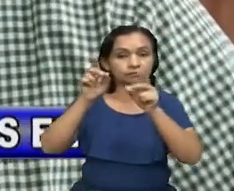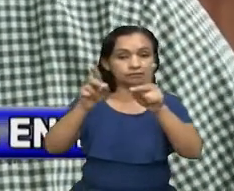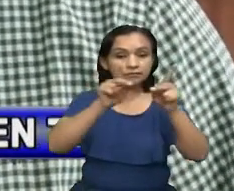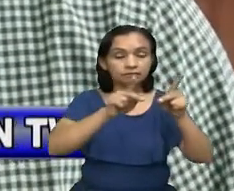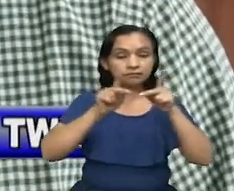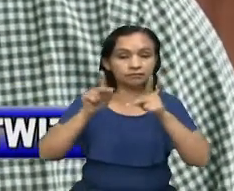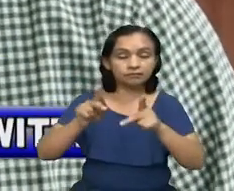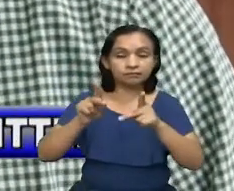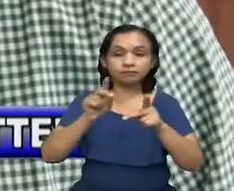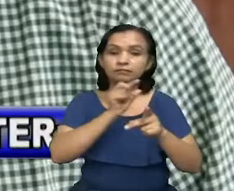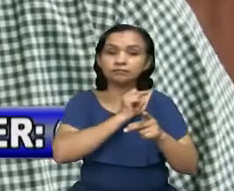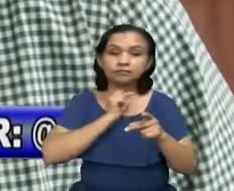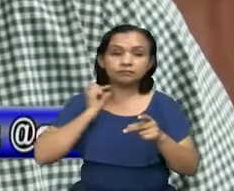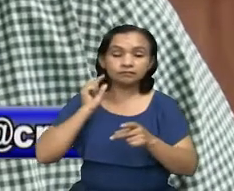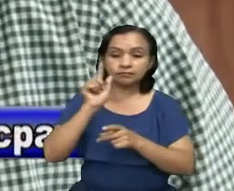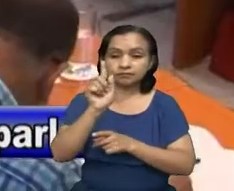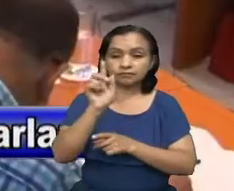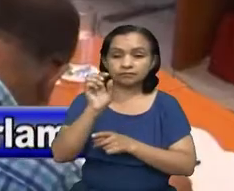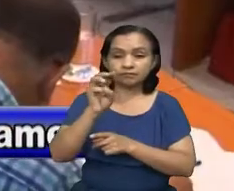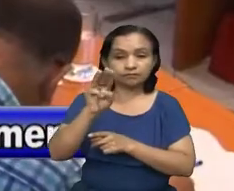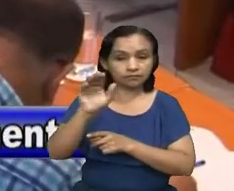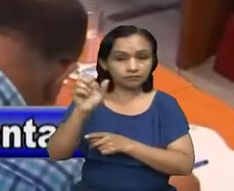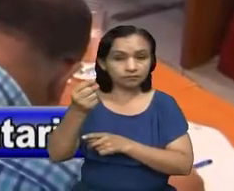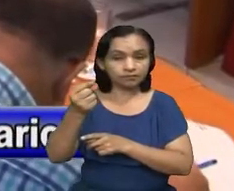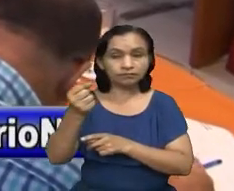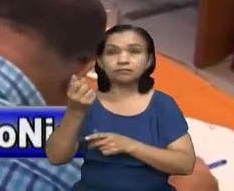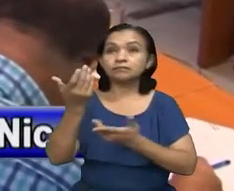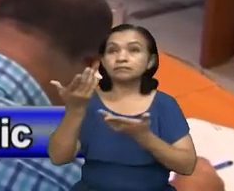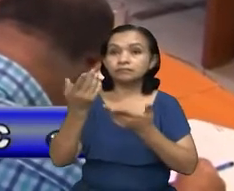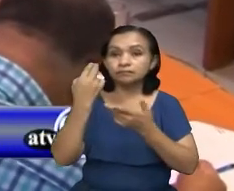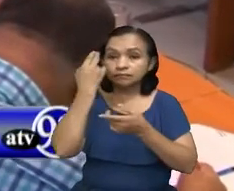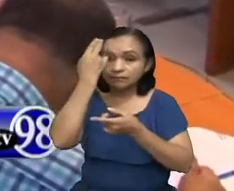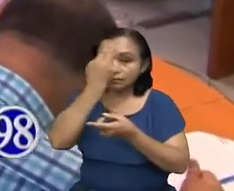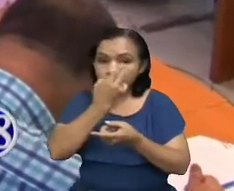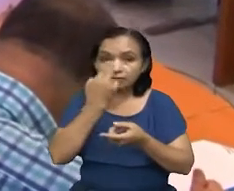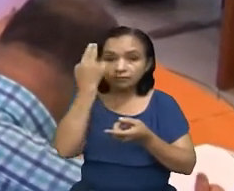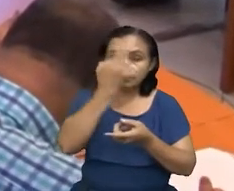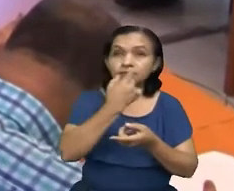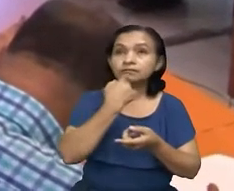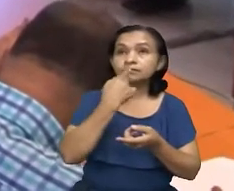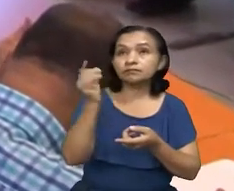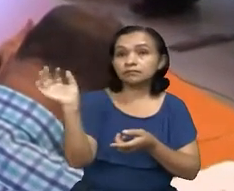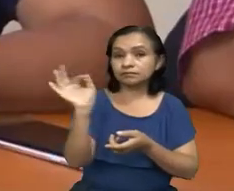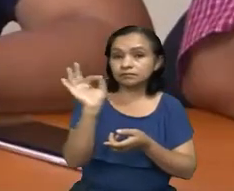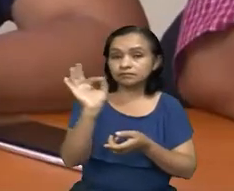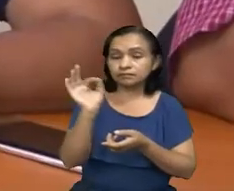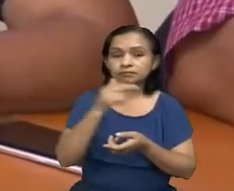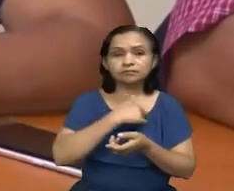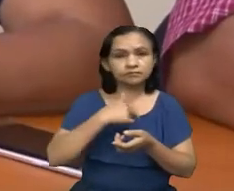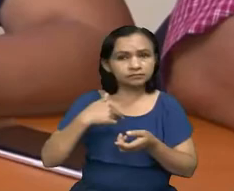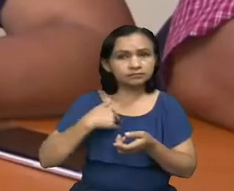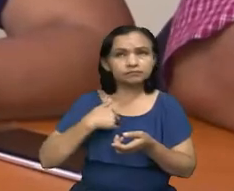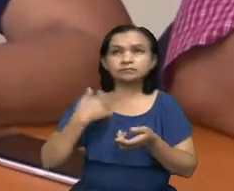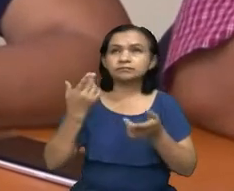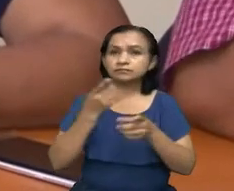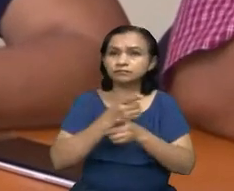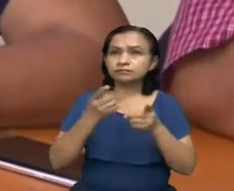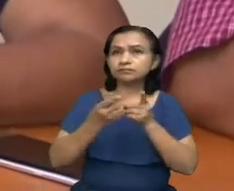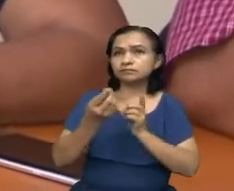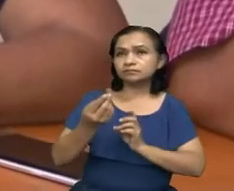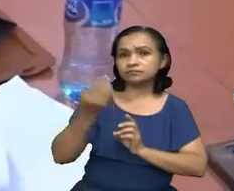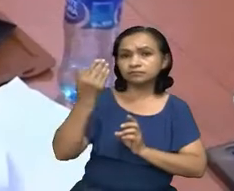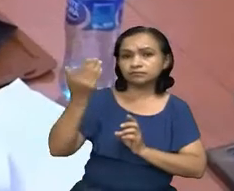caso del presbítero Tomás Ruiz. Las partes consultadas consideran que de esta manera se estaría saldando una deuda